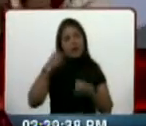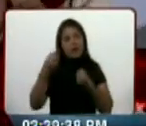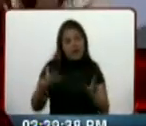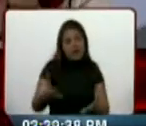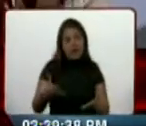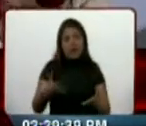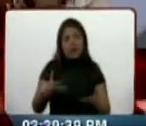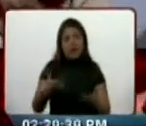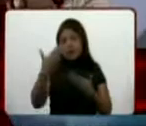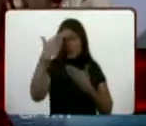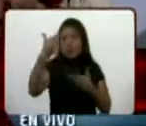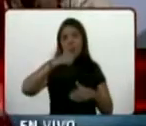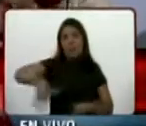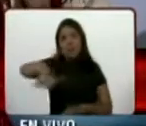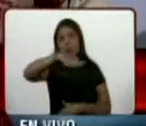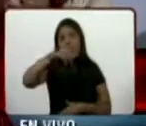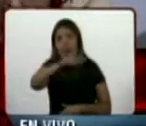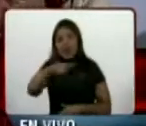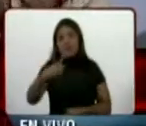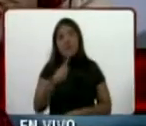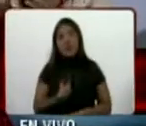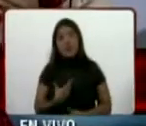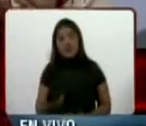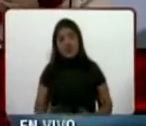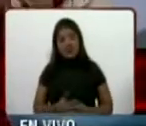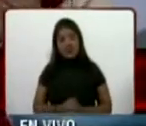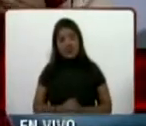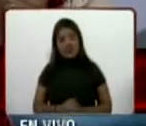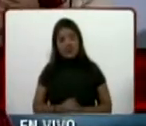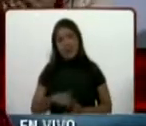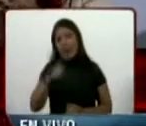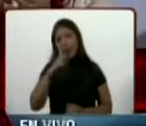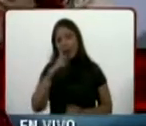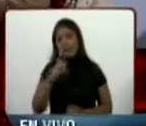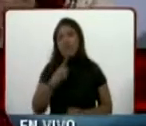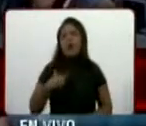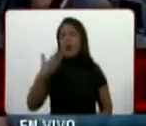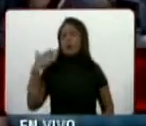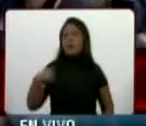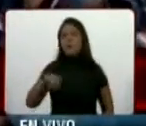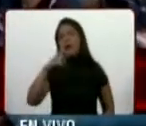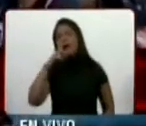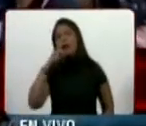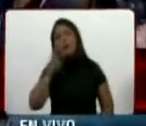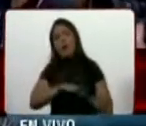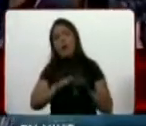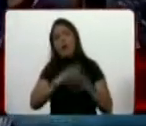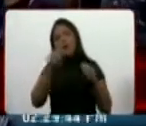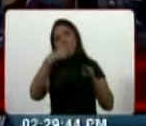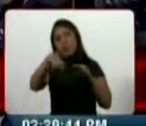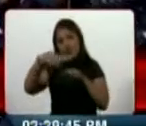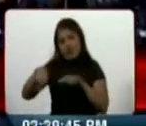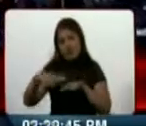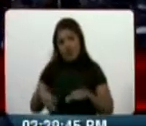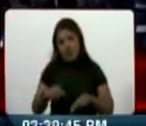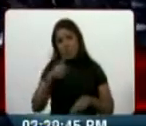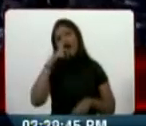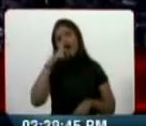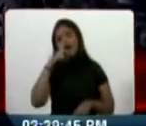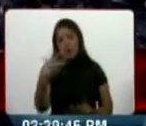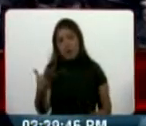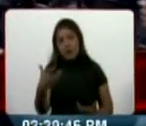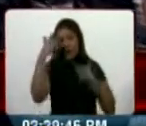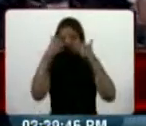un saludo a la gente, cuando la gente nos dice, Maduro, como me dijeron allá afuera, varios niños, Maduro,